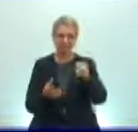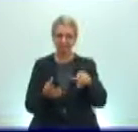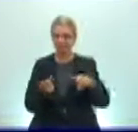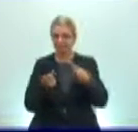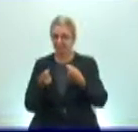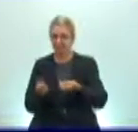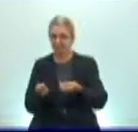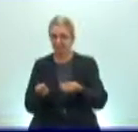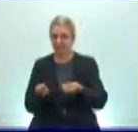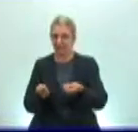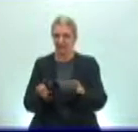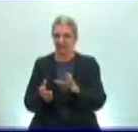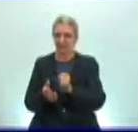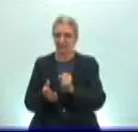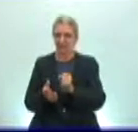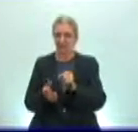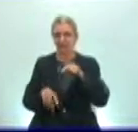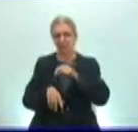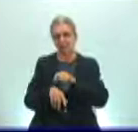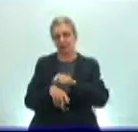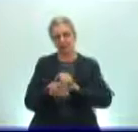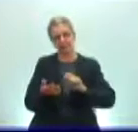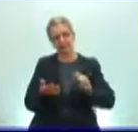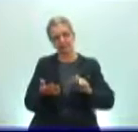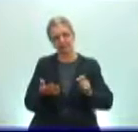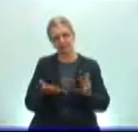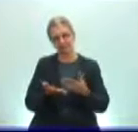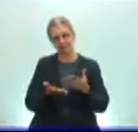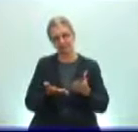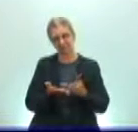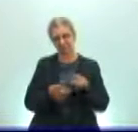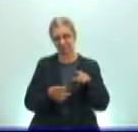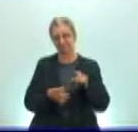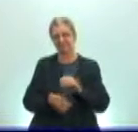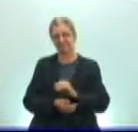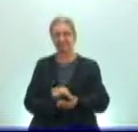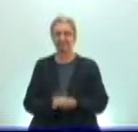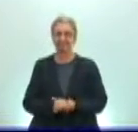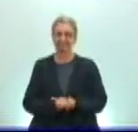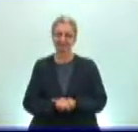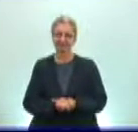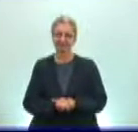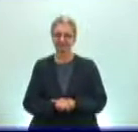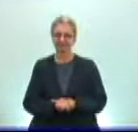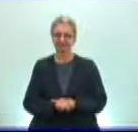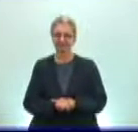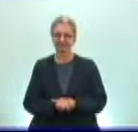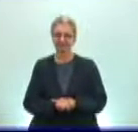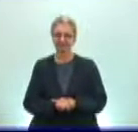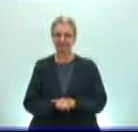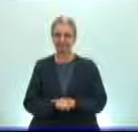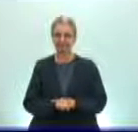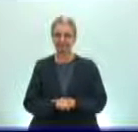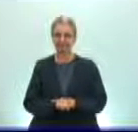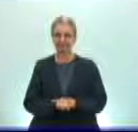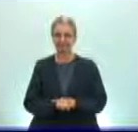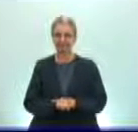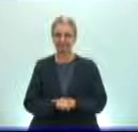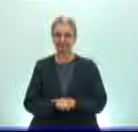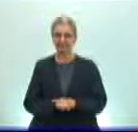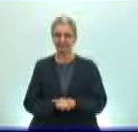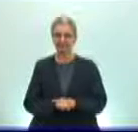unos segundos para que puedan tomar en su libreta esos elementos del cuarto plan quinquenal